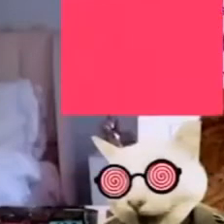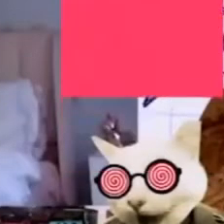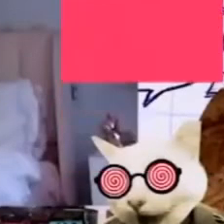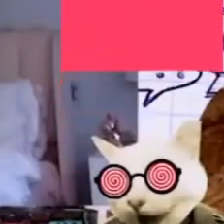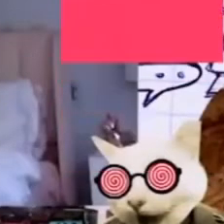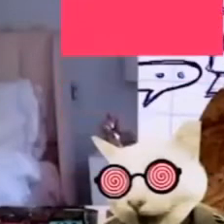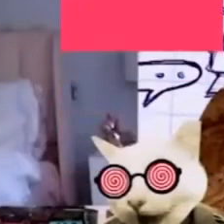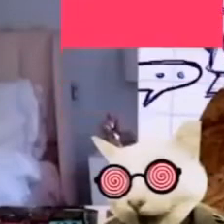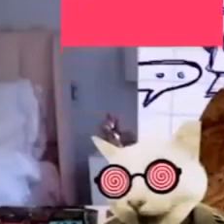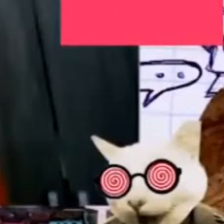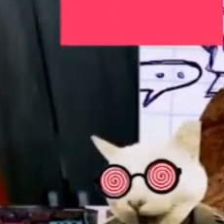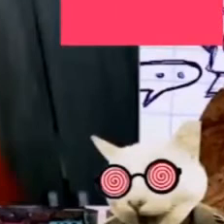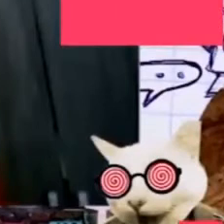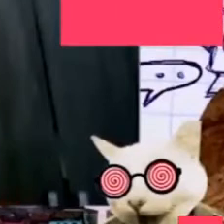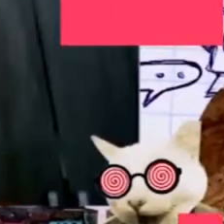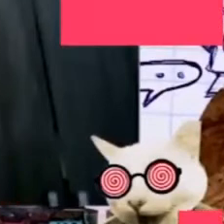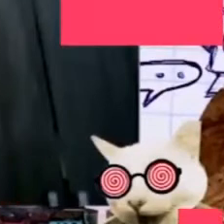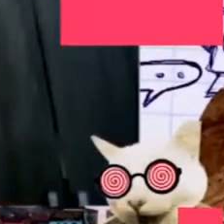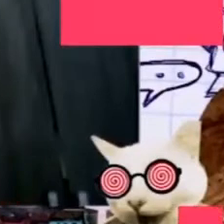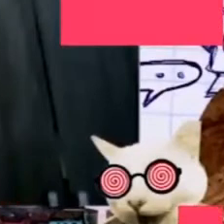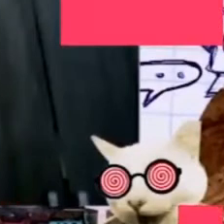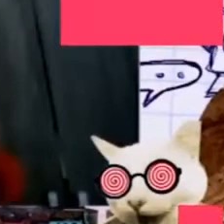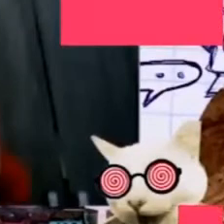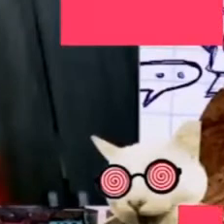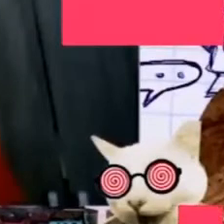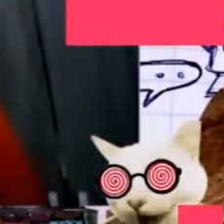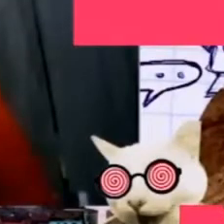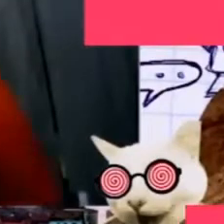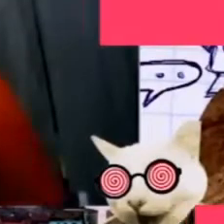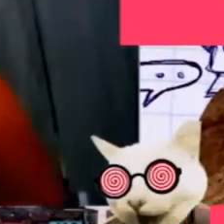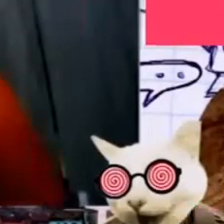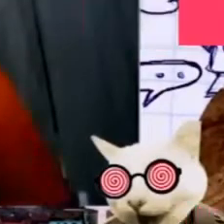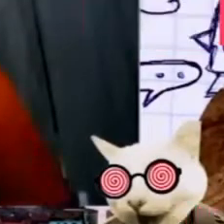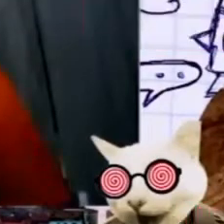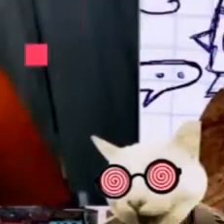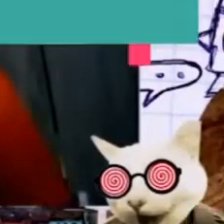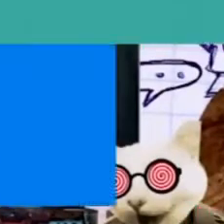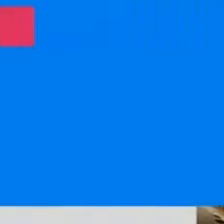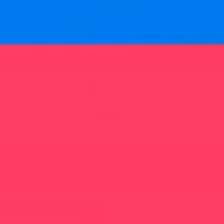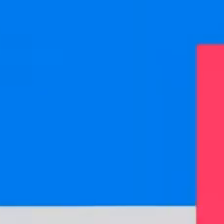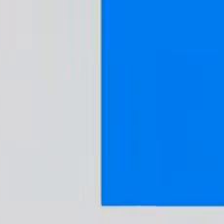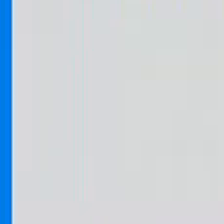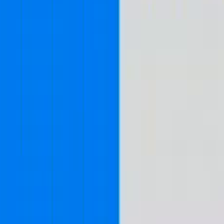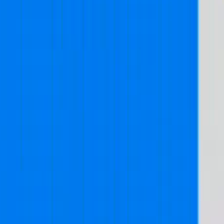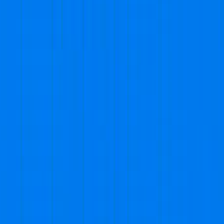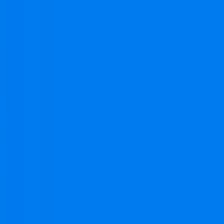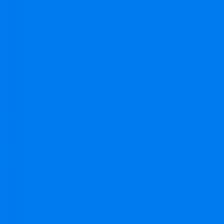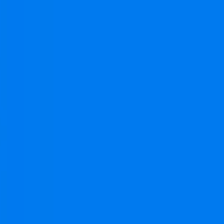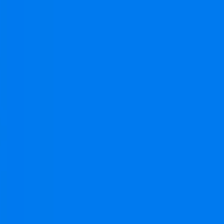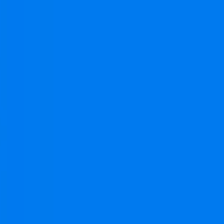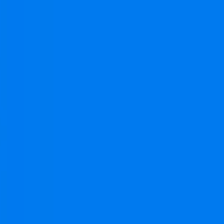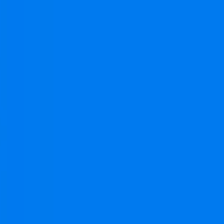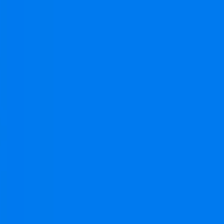A continuación, Casi Noticias.